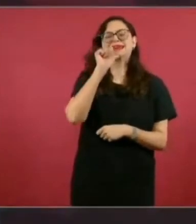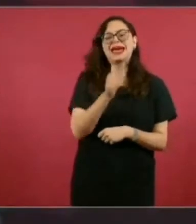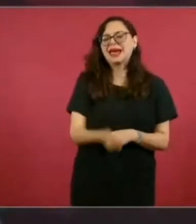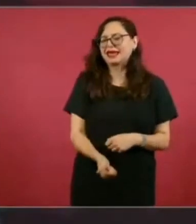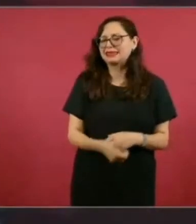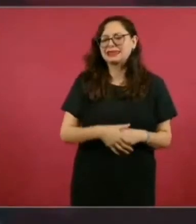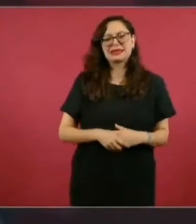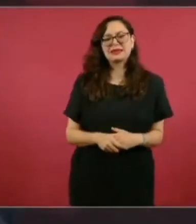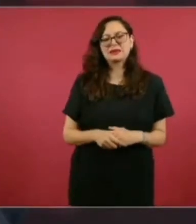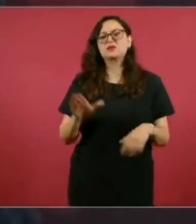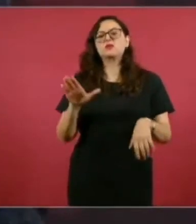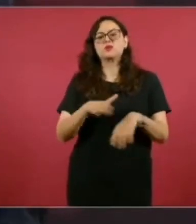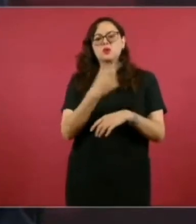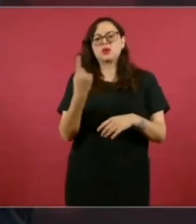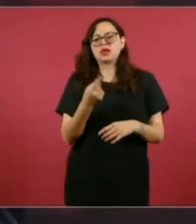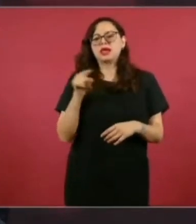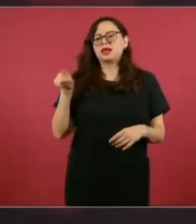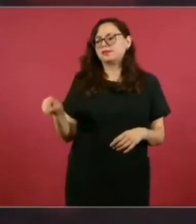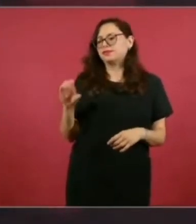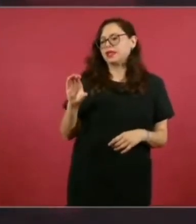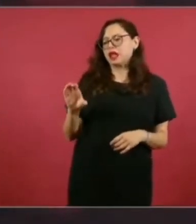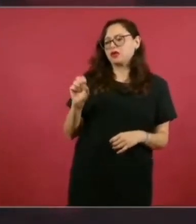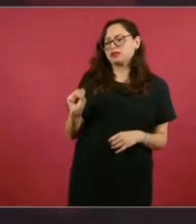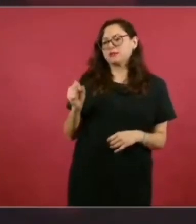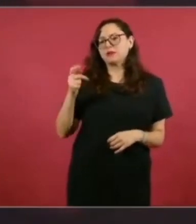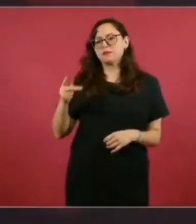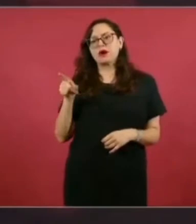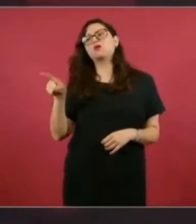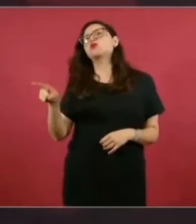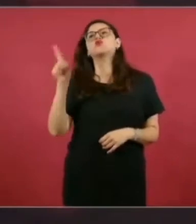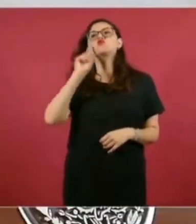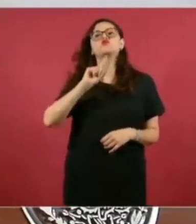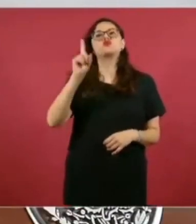Ella es una mujer muy inteligente,